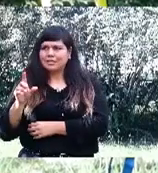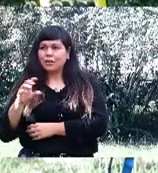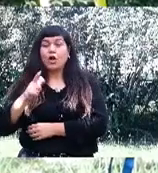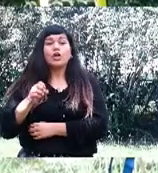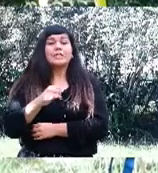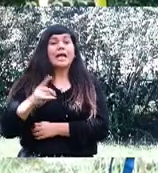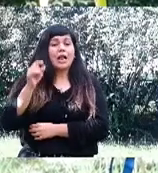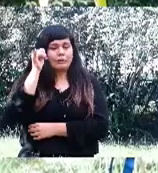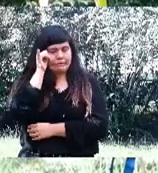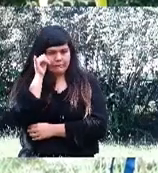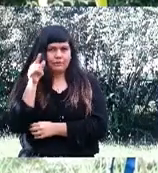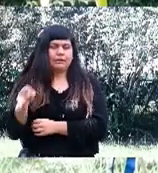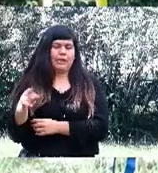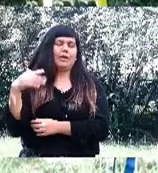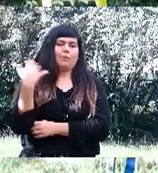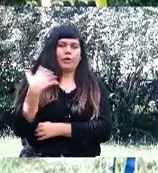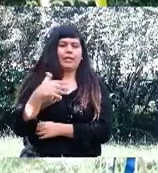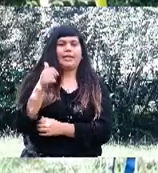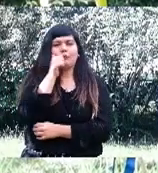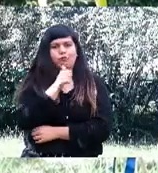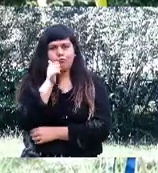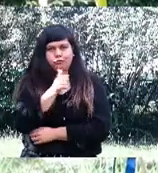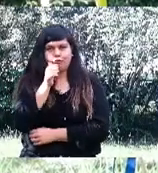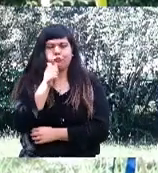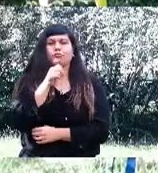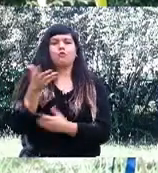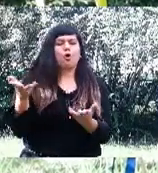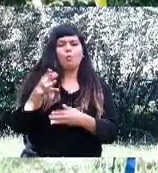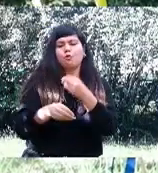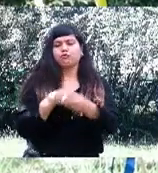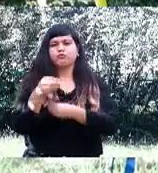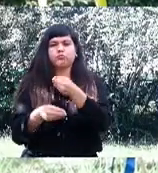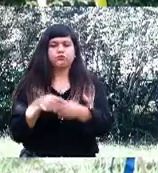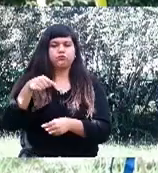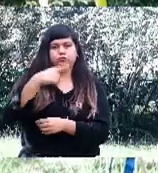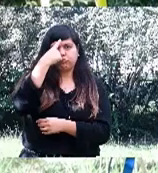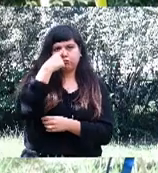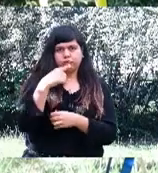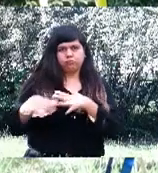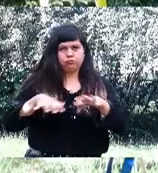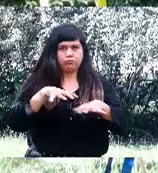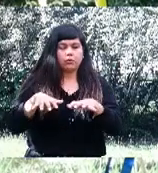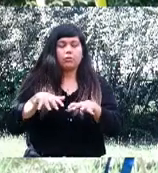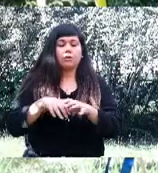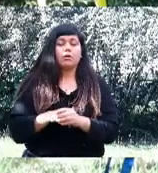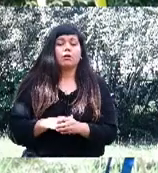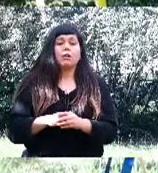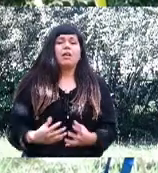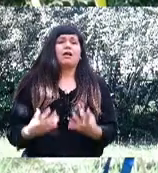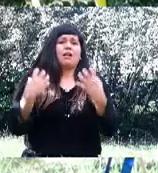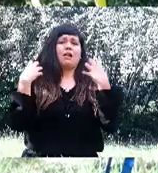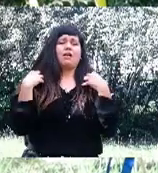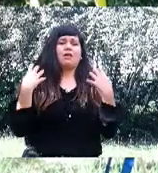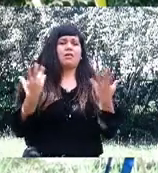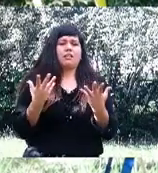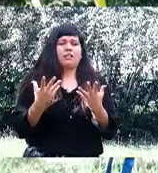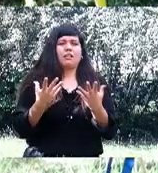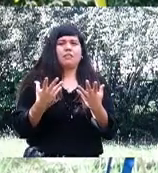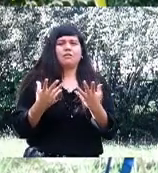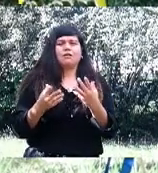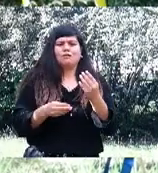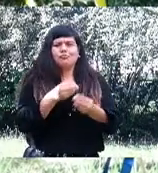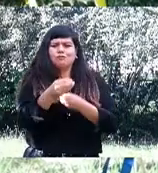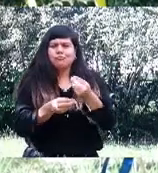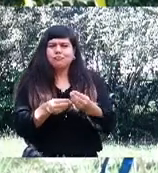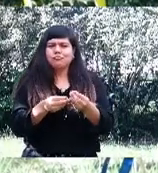eh que son claves en el día a día y en el funcionamiento de este museo encargados de hacer que funcione